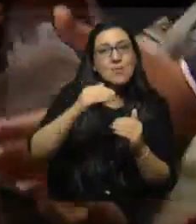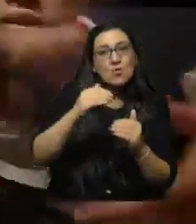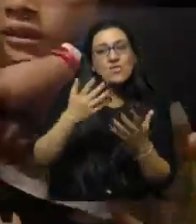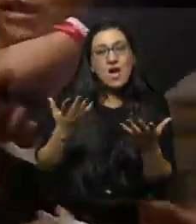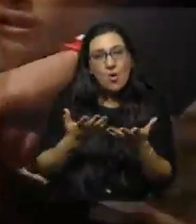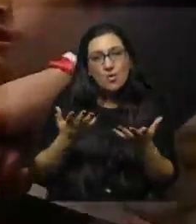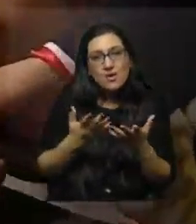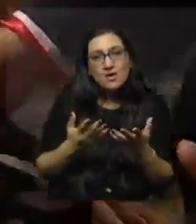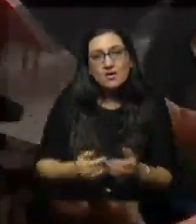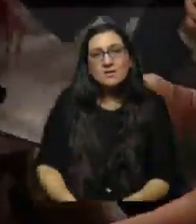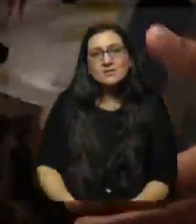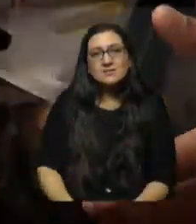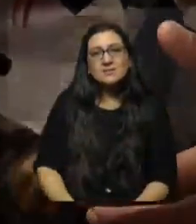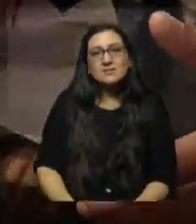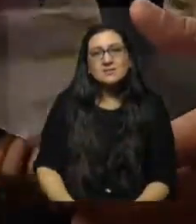escuela uruguaya?